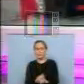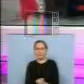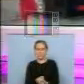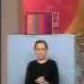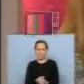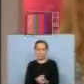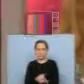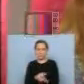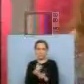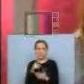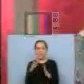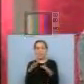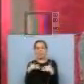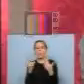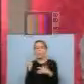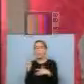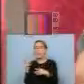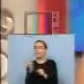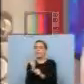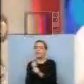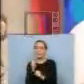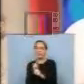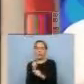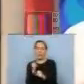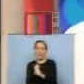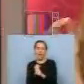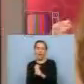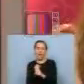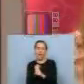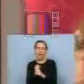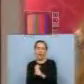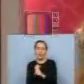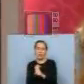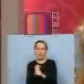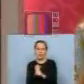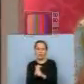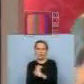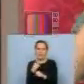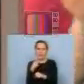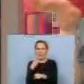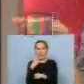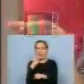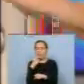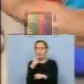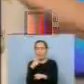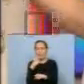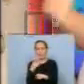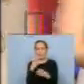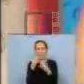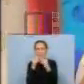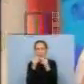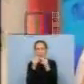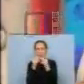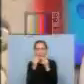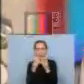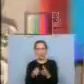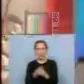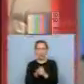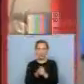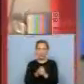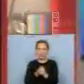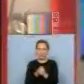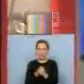Ella vino después de su trabajo a las 10 de la noche. Simona venía. Eso, eso. Esta imagen de